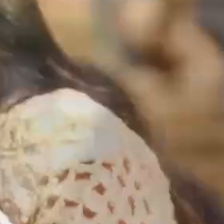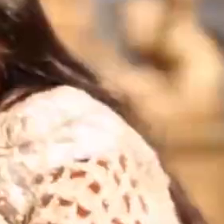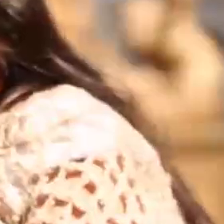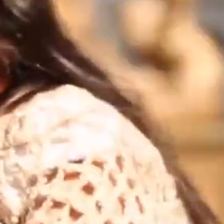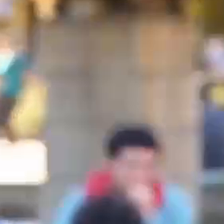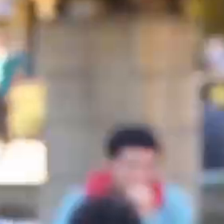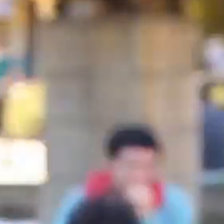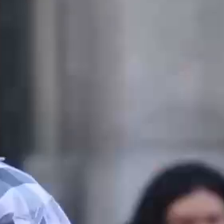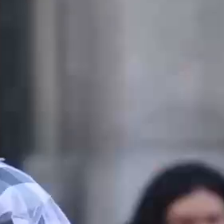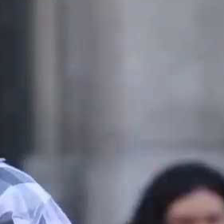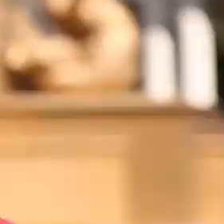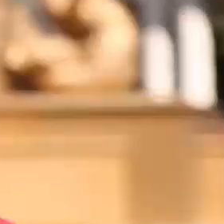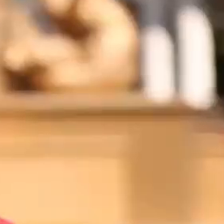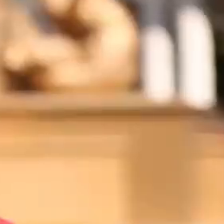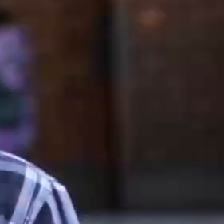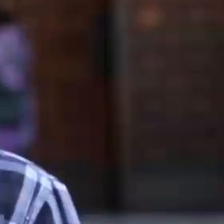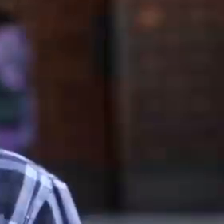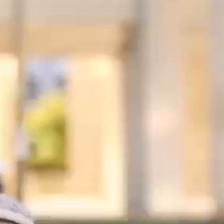¡Gracias!